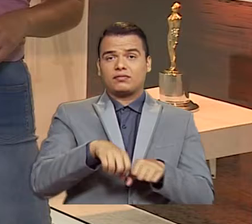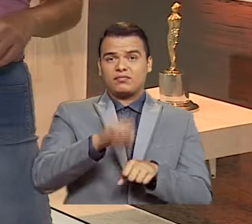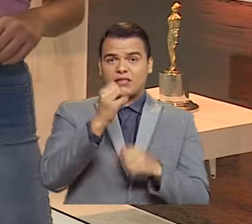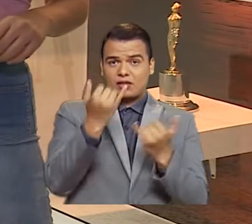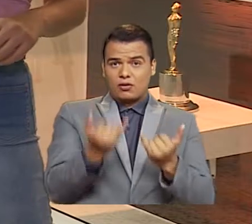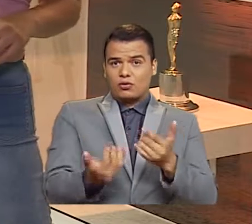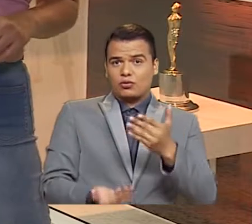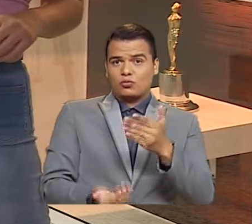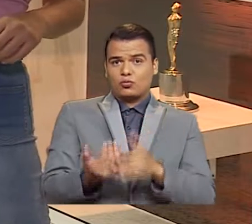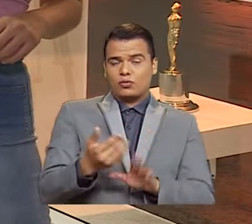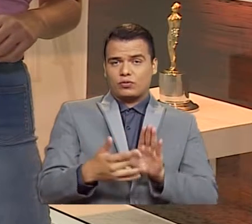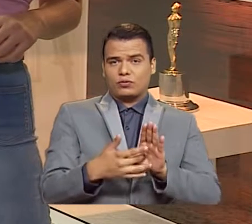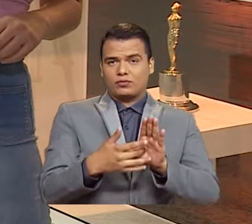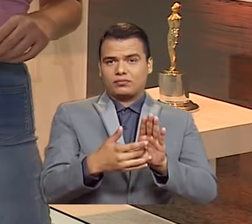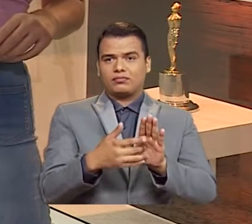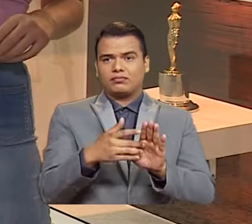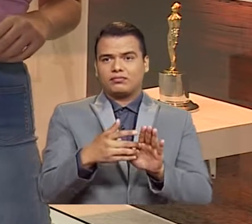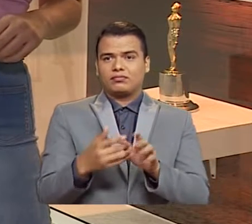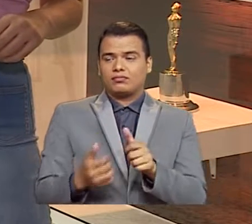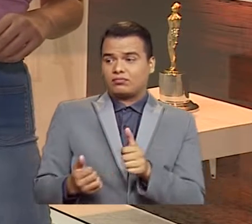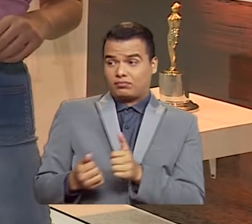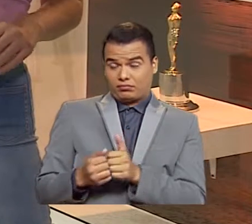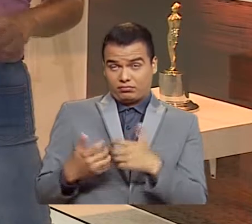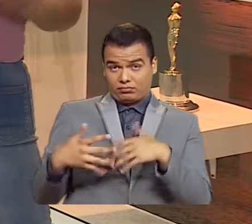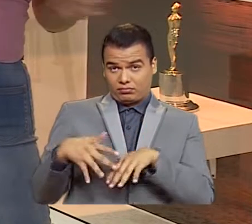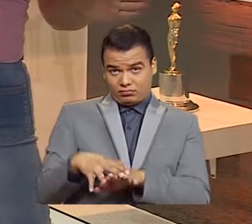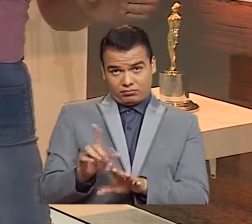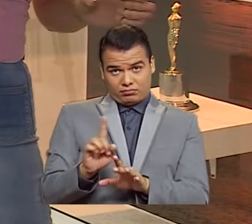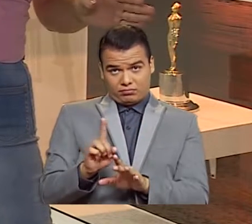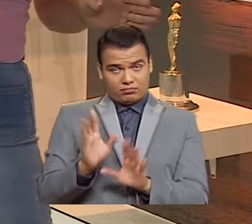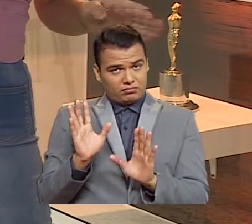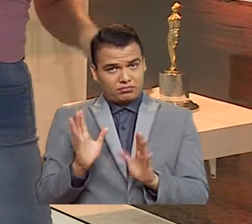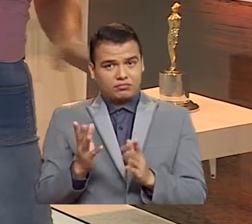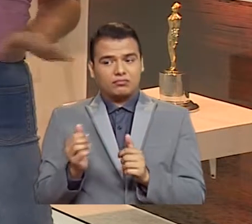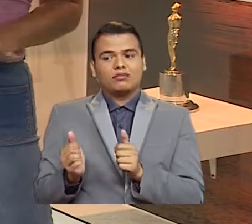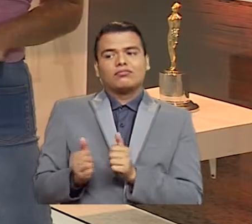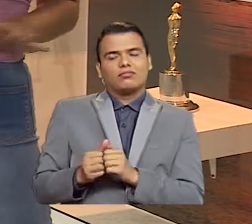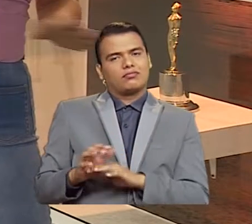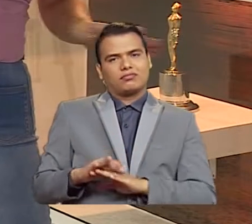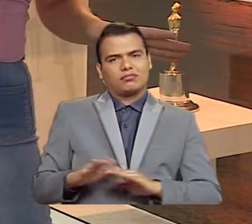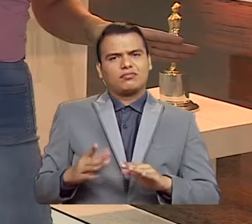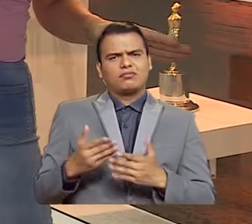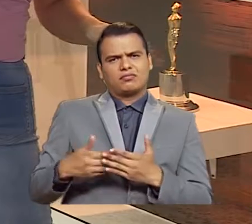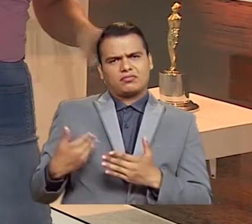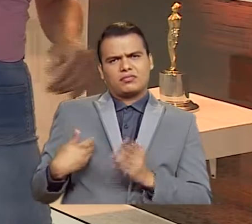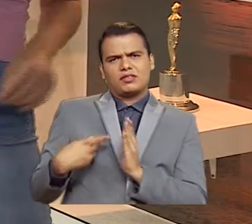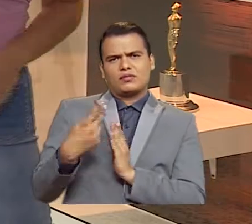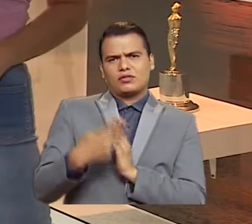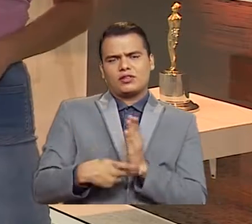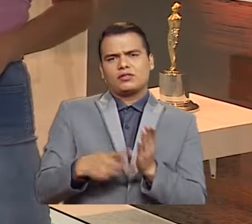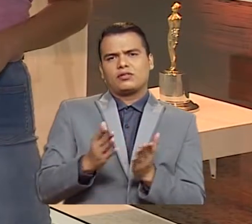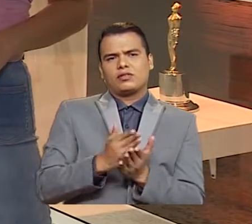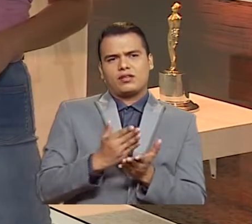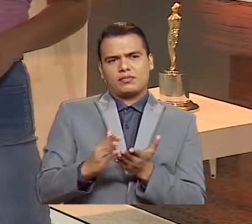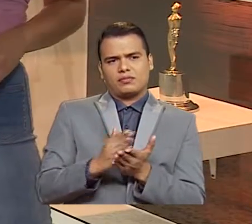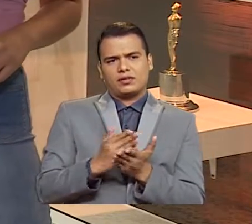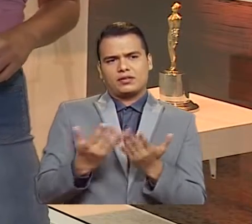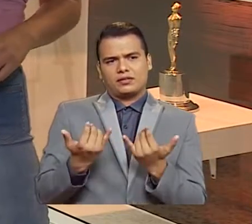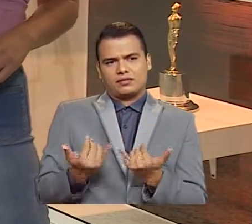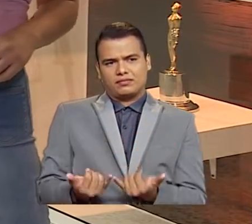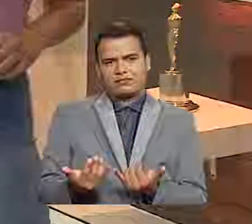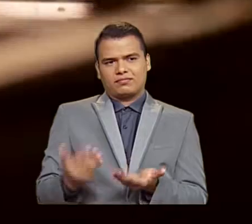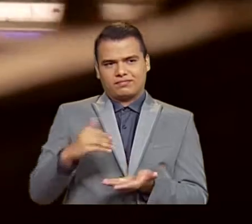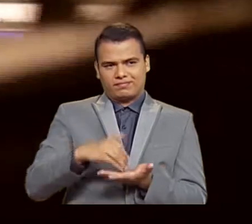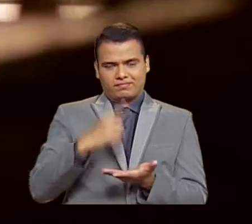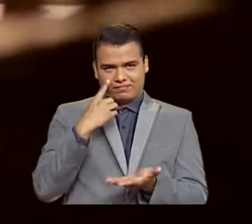con un nuevo sencillo titulado Juntas pero no Revueltas. Después de haber adelantado varios proyectos por separado, hoy